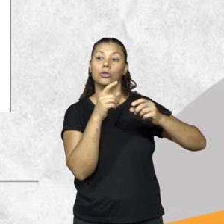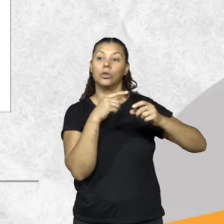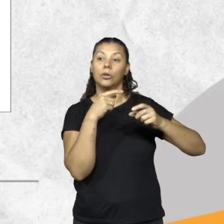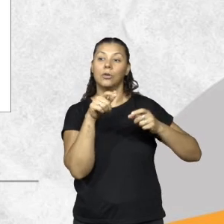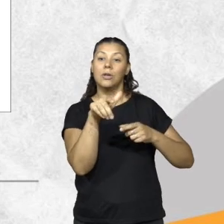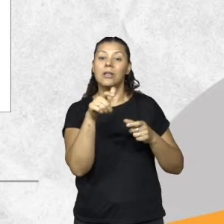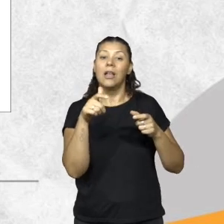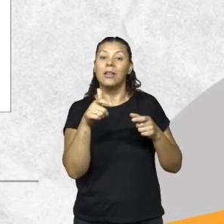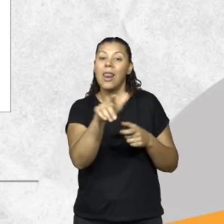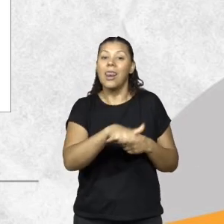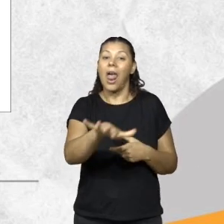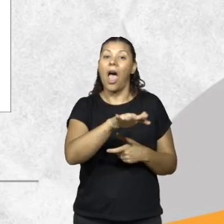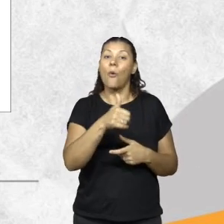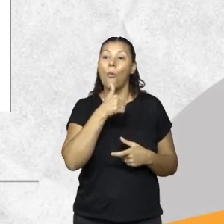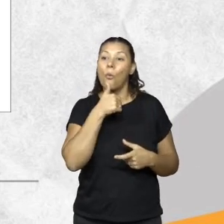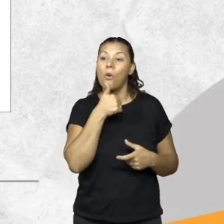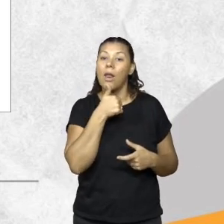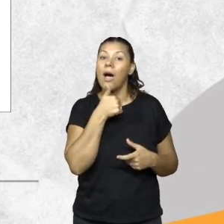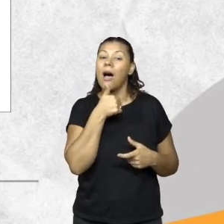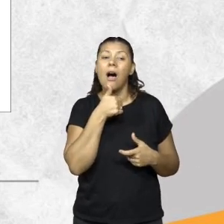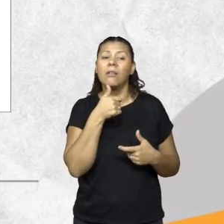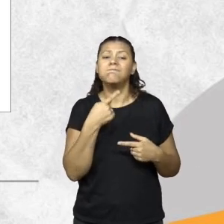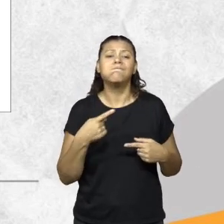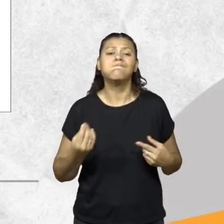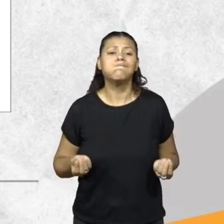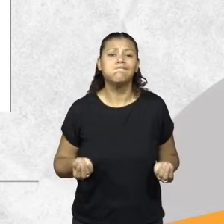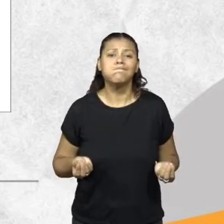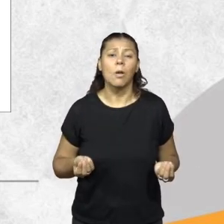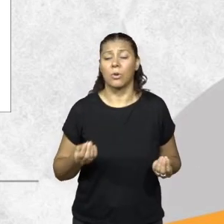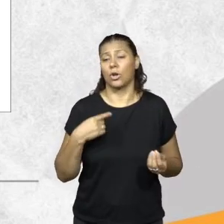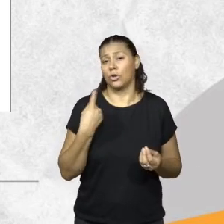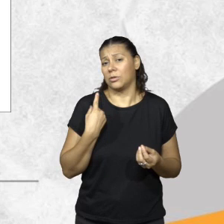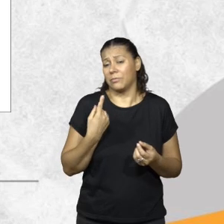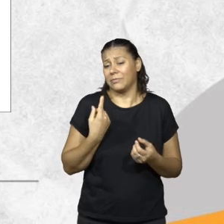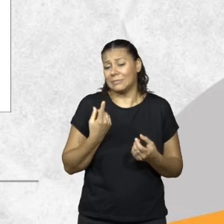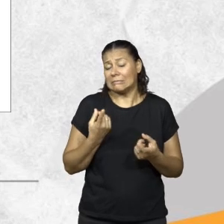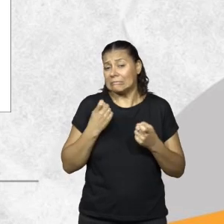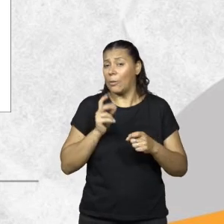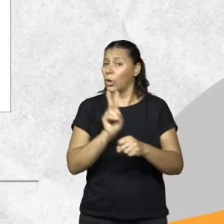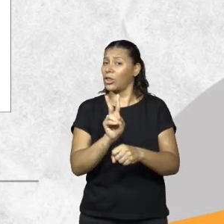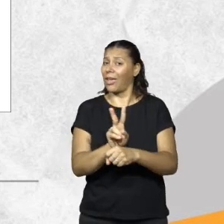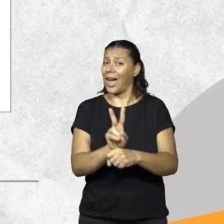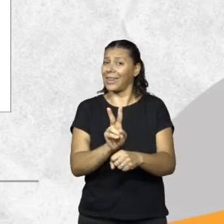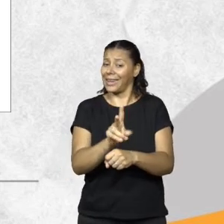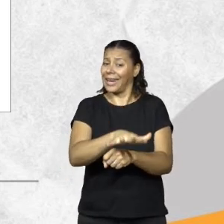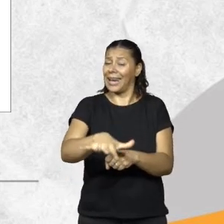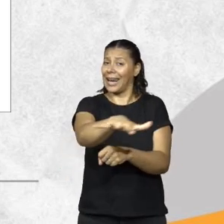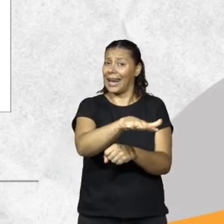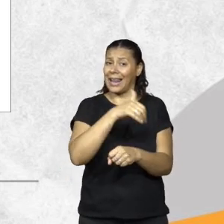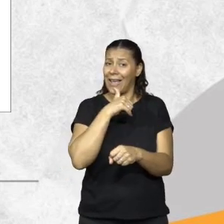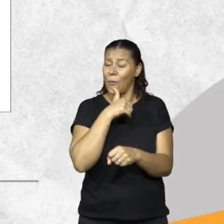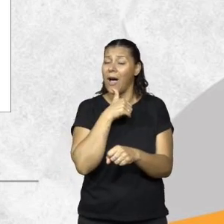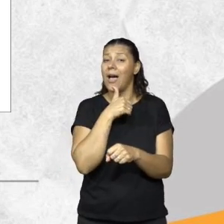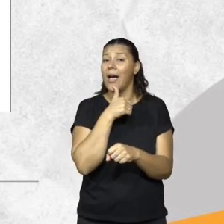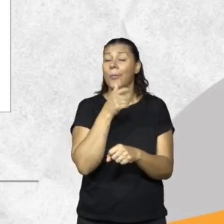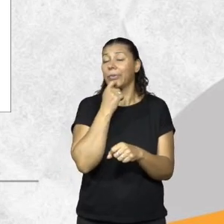municipio pueda generar un plan de manejo que permita proteger ese cuerpo de agua. Por ejemplo, declarar una parte